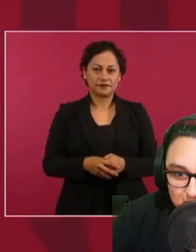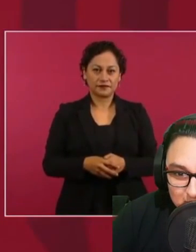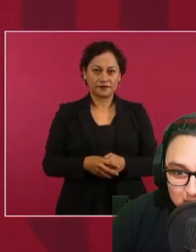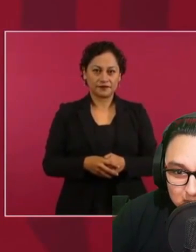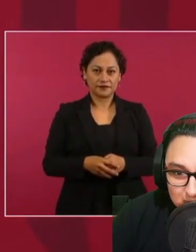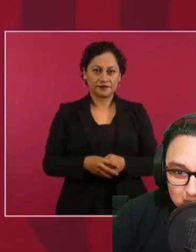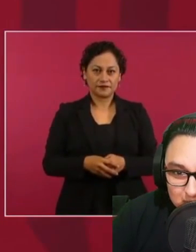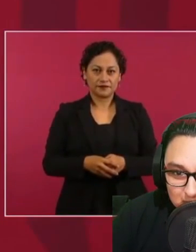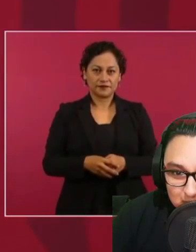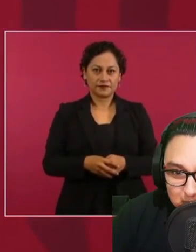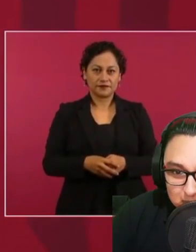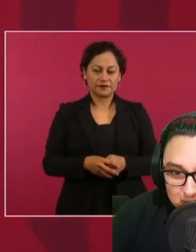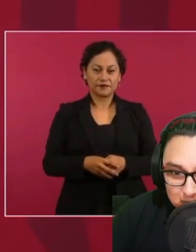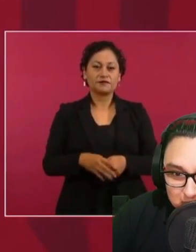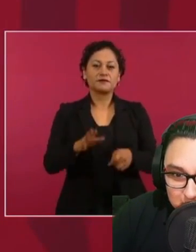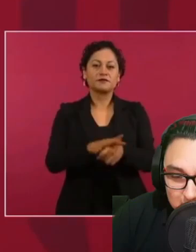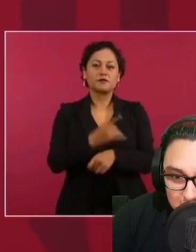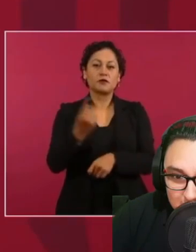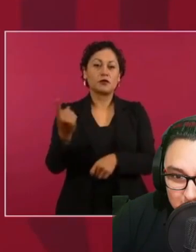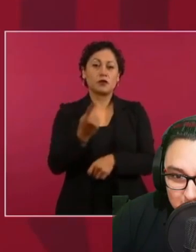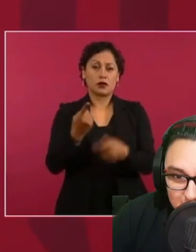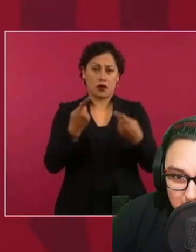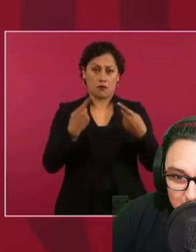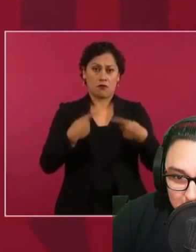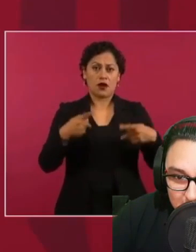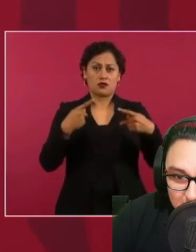no sólo de pan vive el hombre